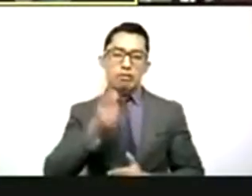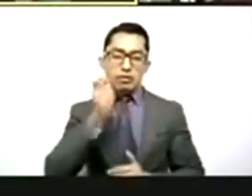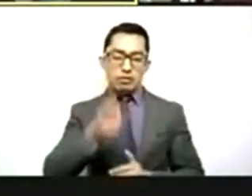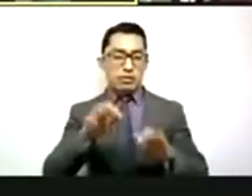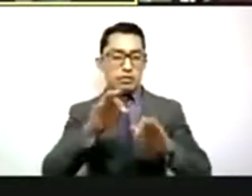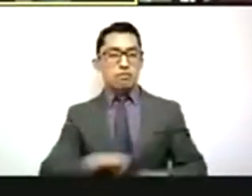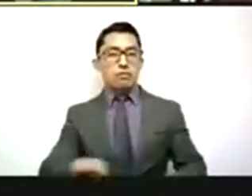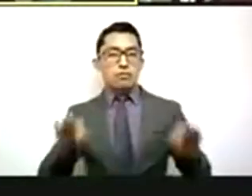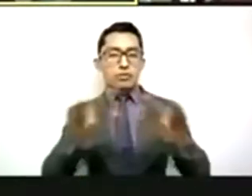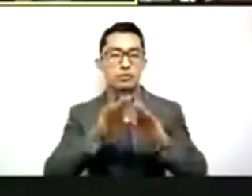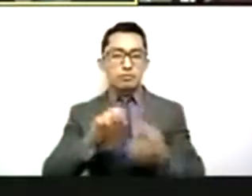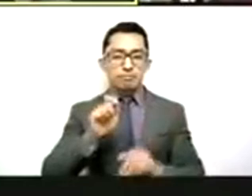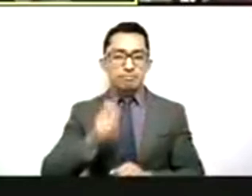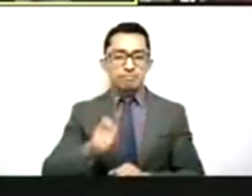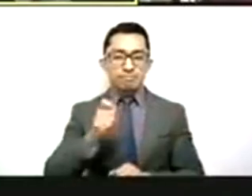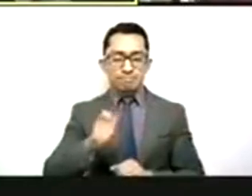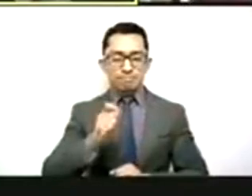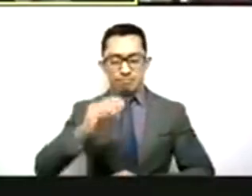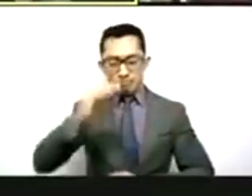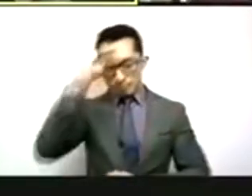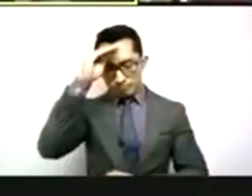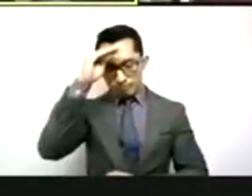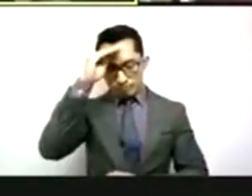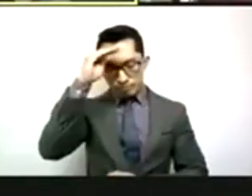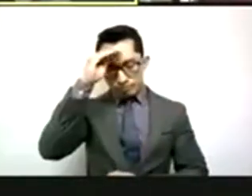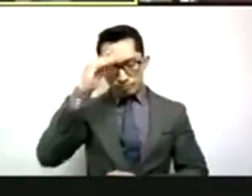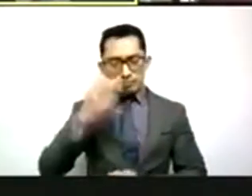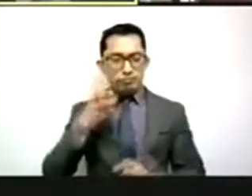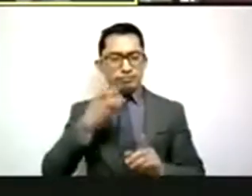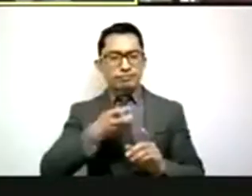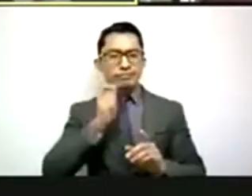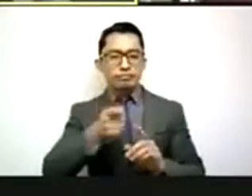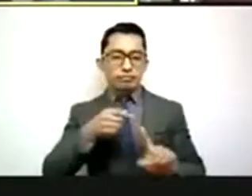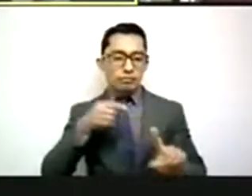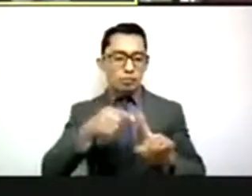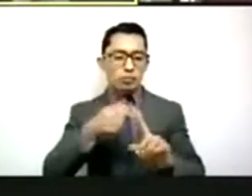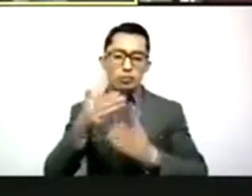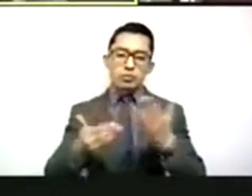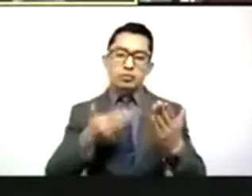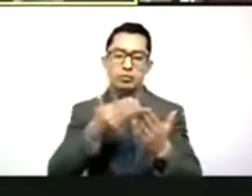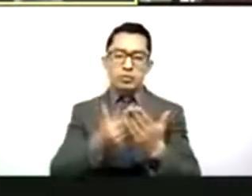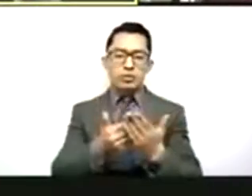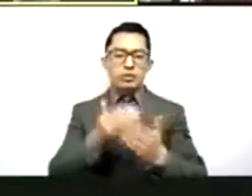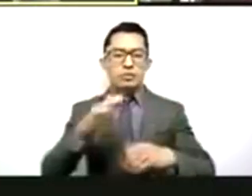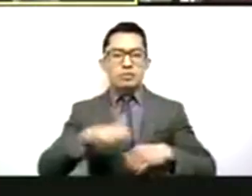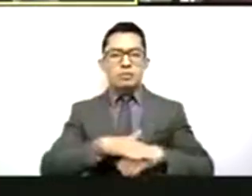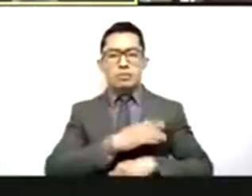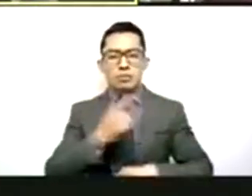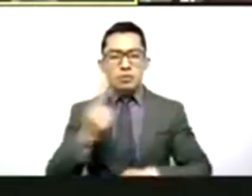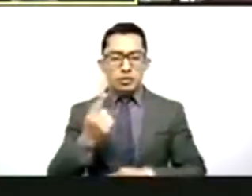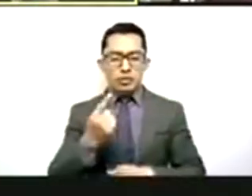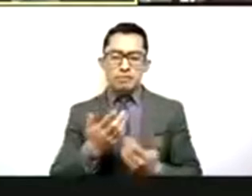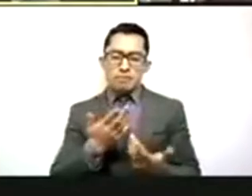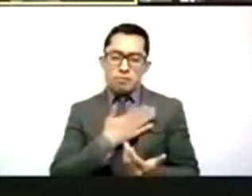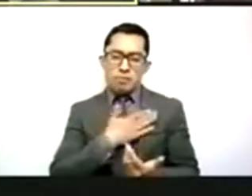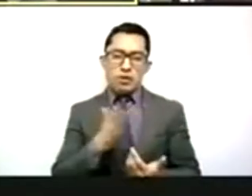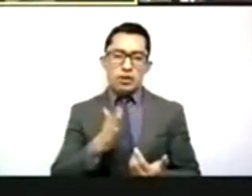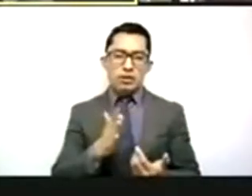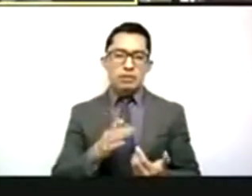importante reflexionar en este punto, porque finalmente la diferencia